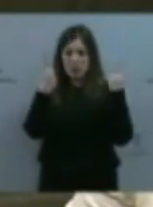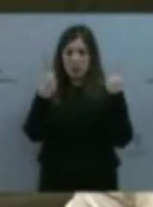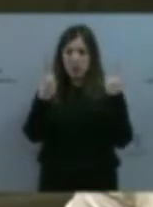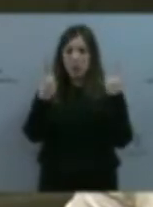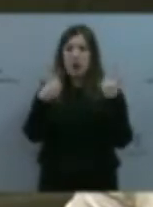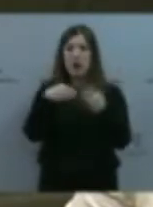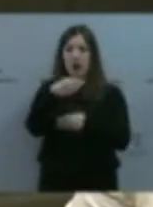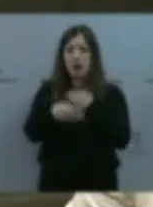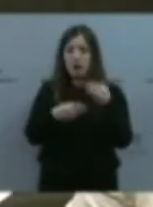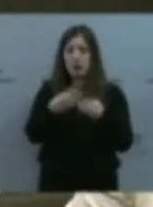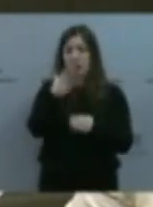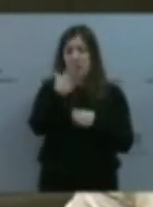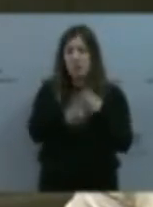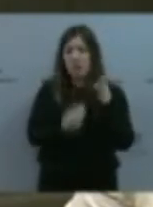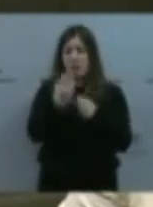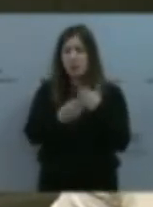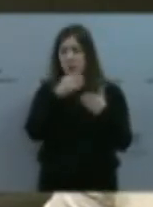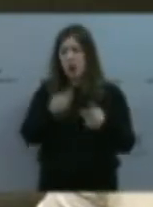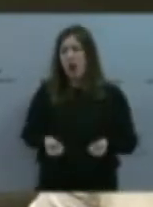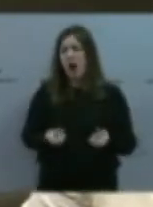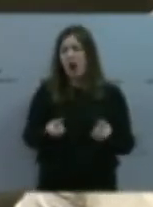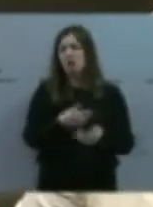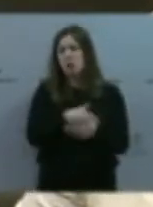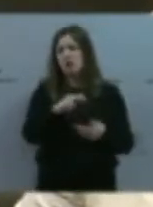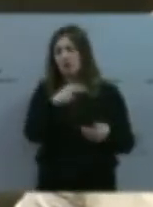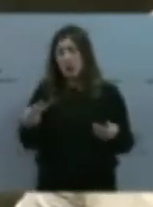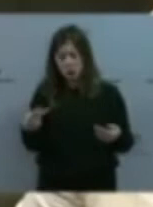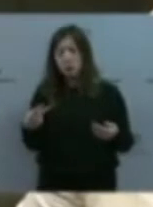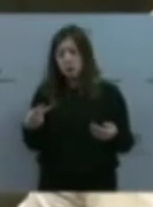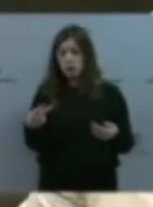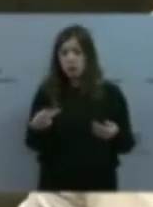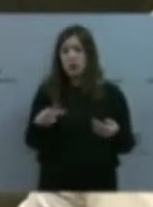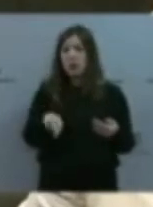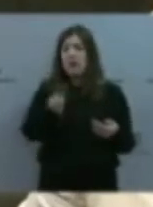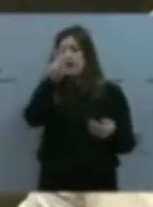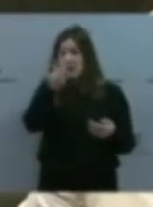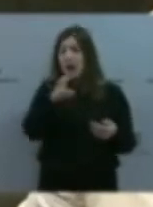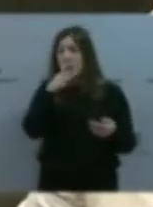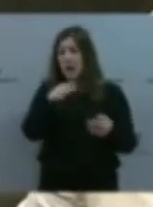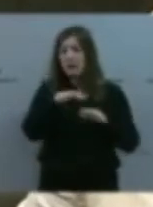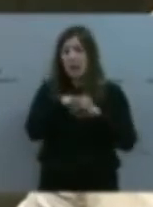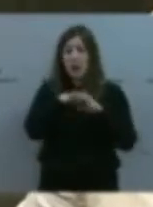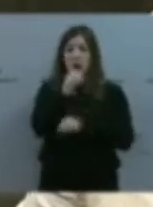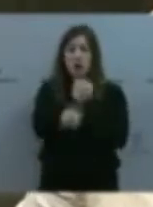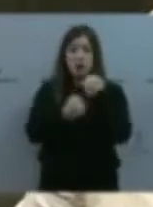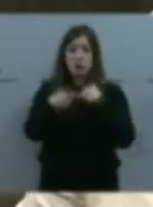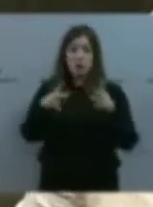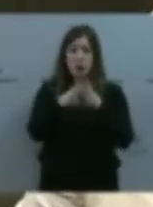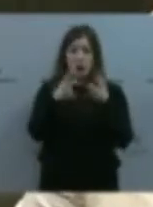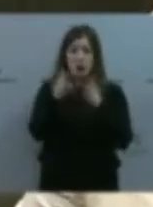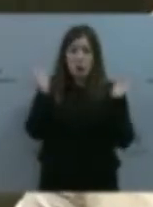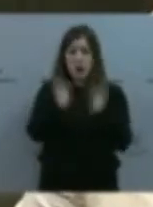de euros que deberían haber servido para regenerar el tejido económico y social de las cuencas mineras y del conjunto de